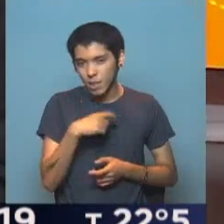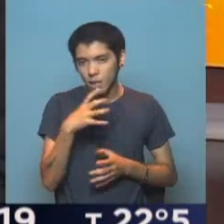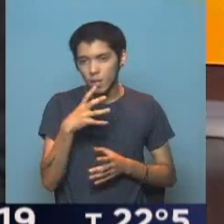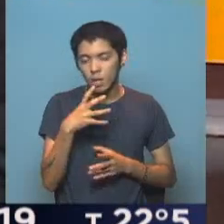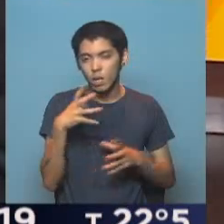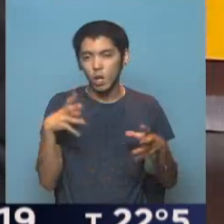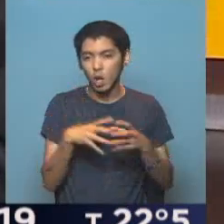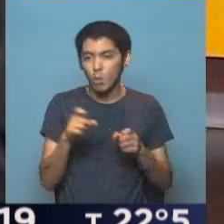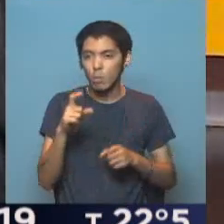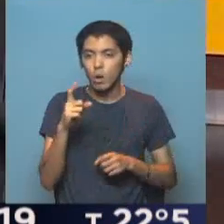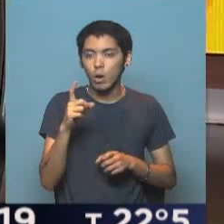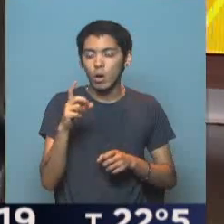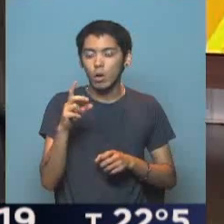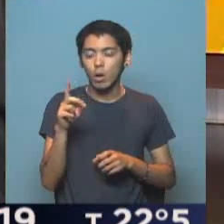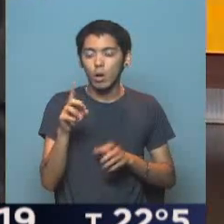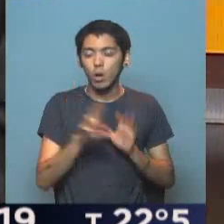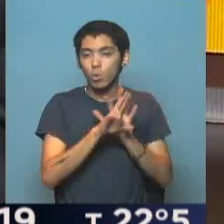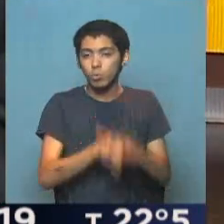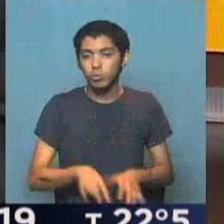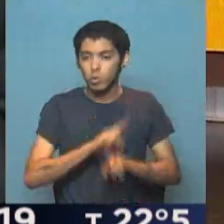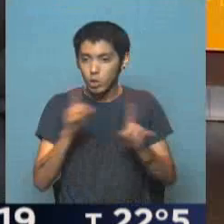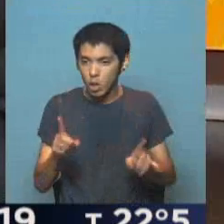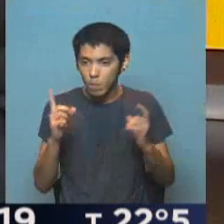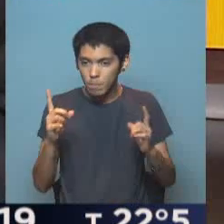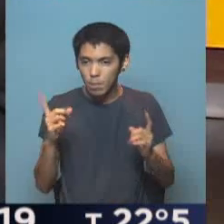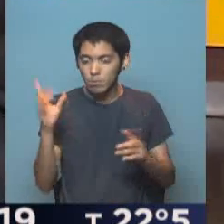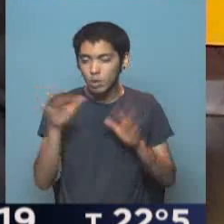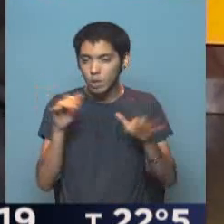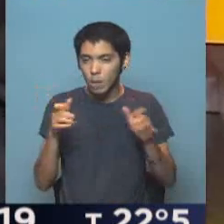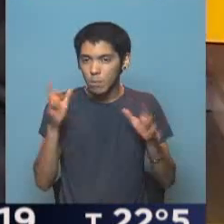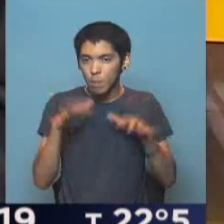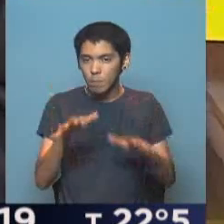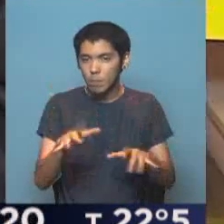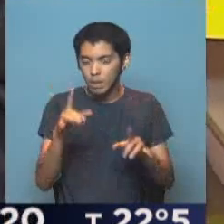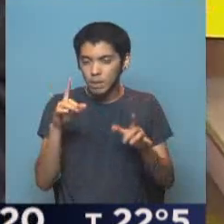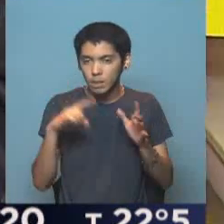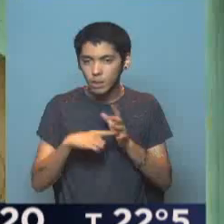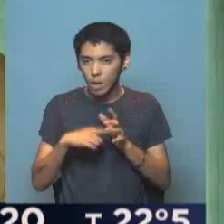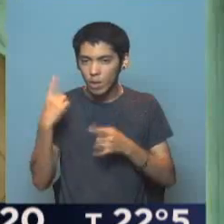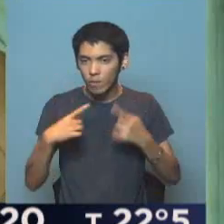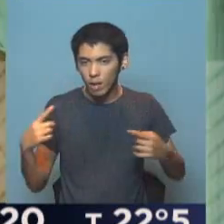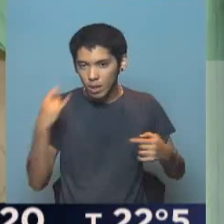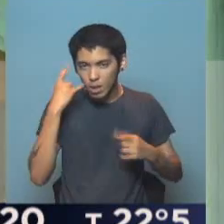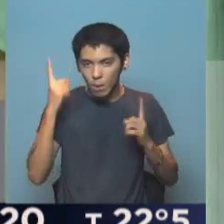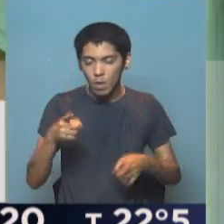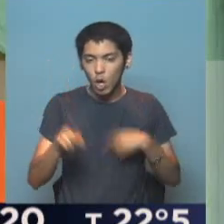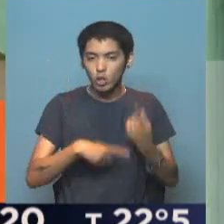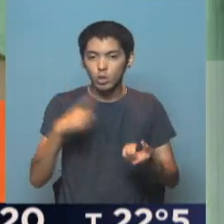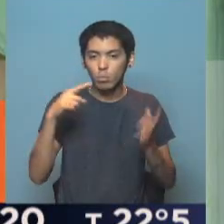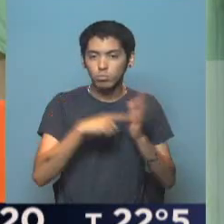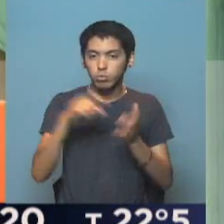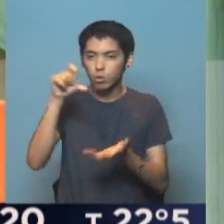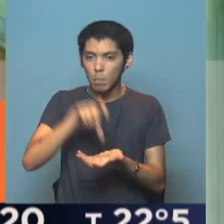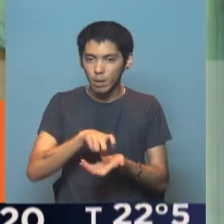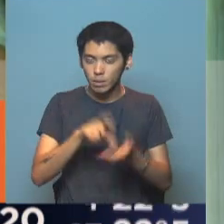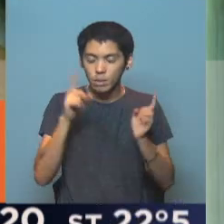Una Menos convocó para mañana una marcha a los tribunales porteños y también a otros puntos del país. Creemos que el femicidio de Micaela